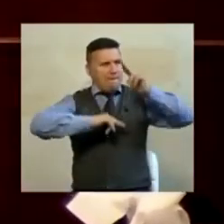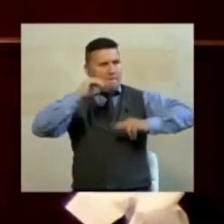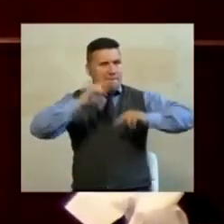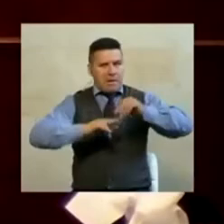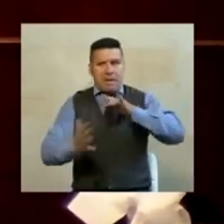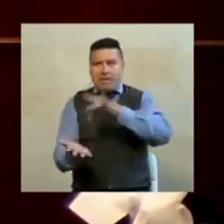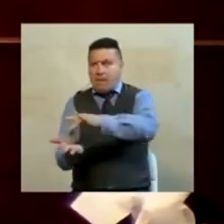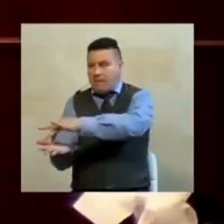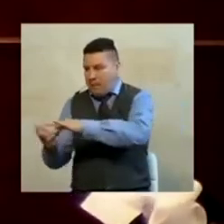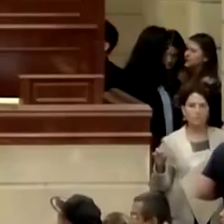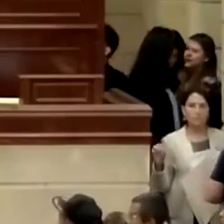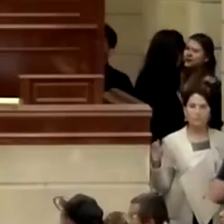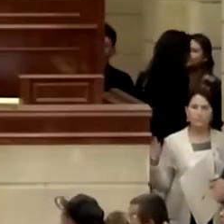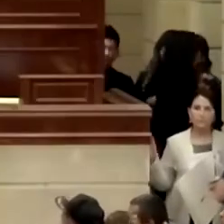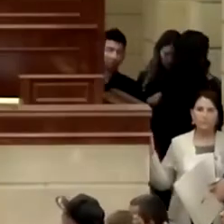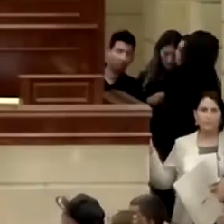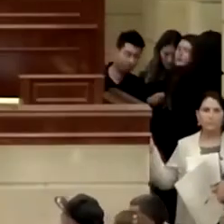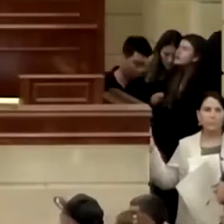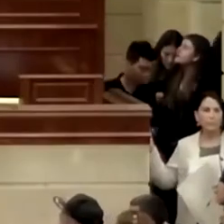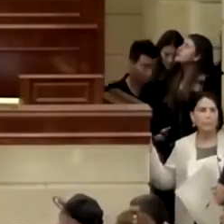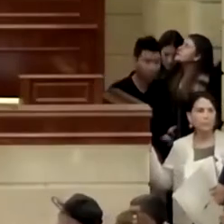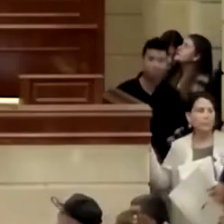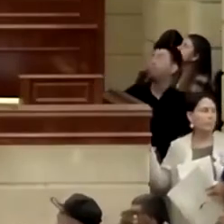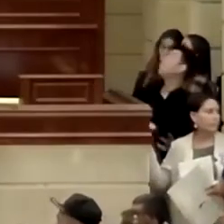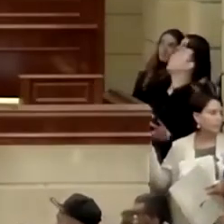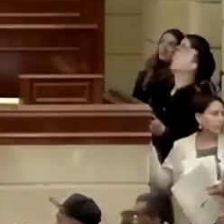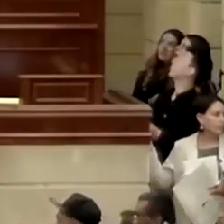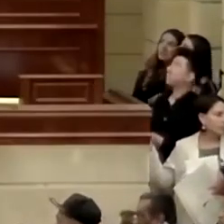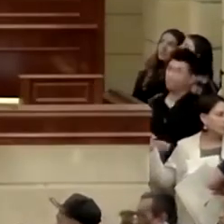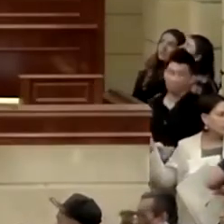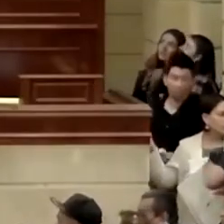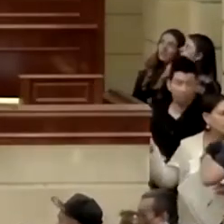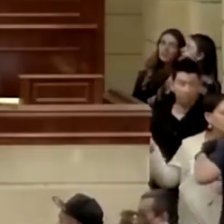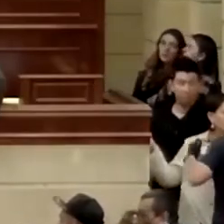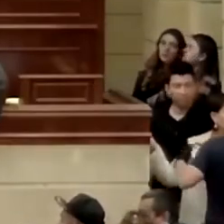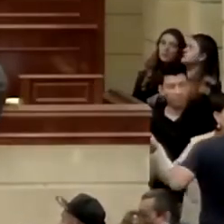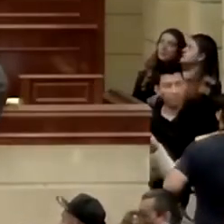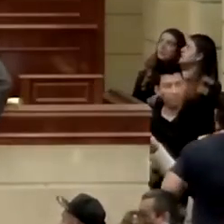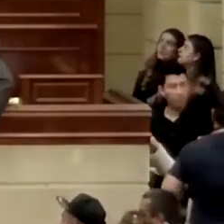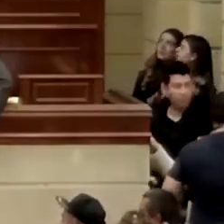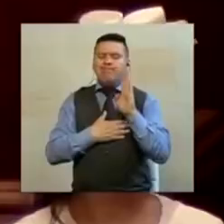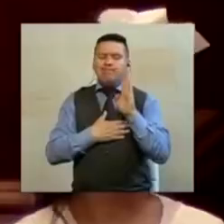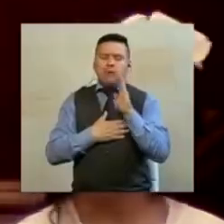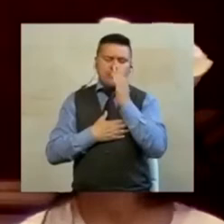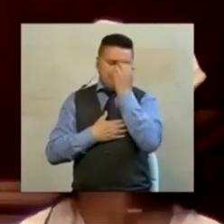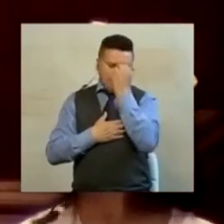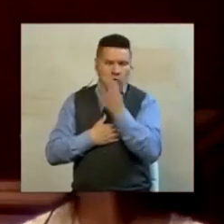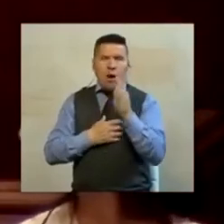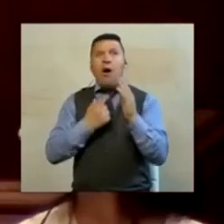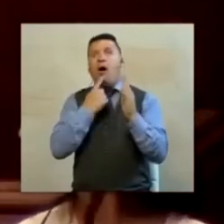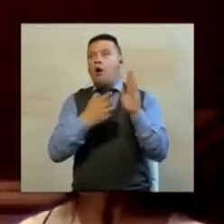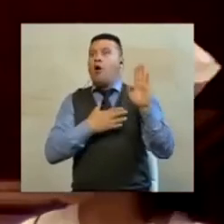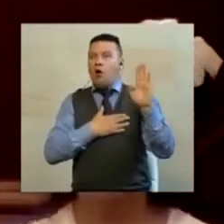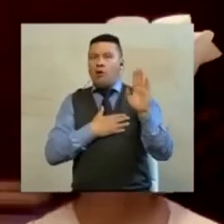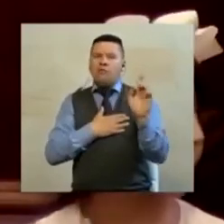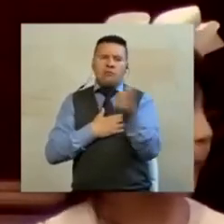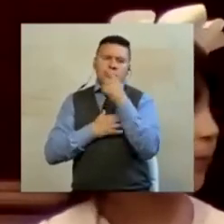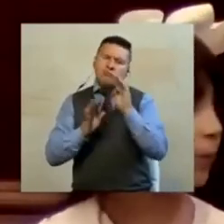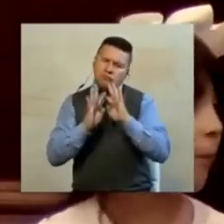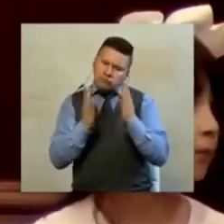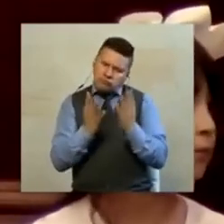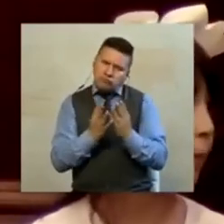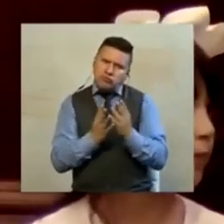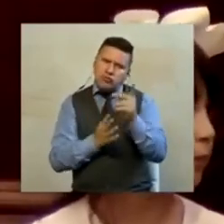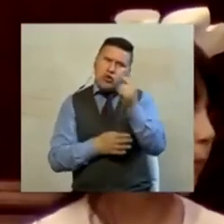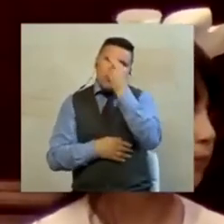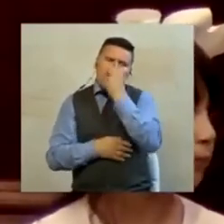en generación. En el Día Nacional en Memoria y Solidaridad con las Víctimas del Conflicto fue un espacio propicio para